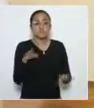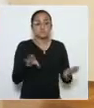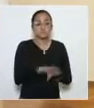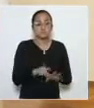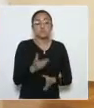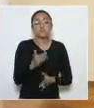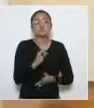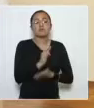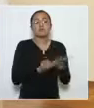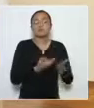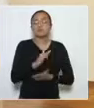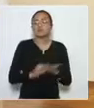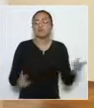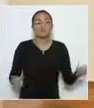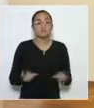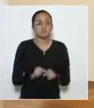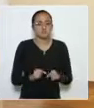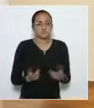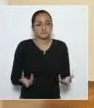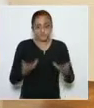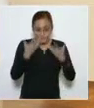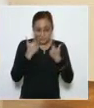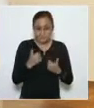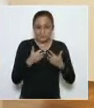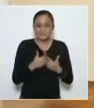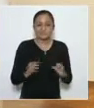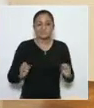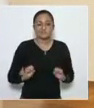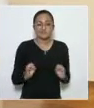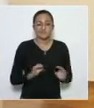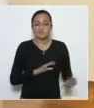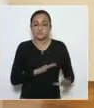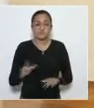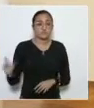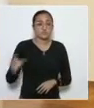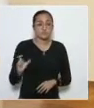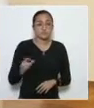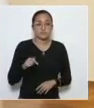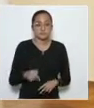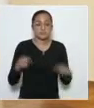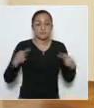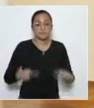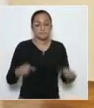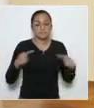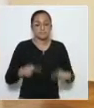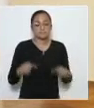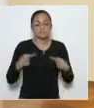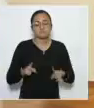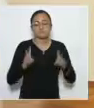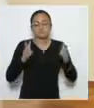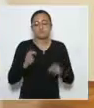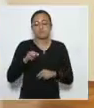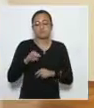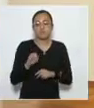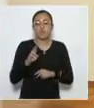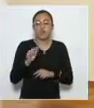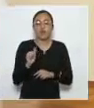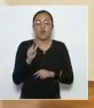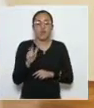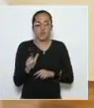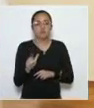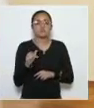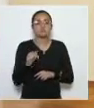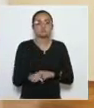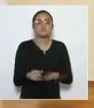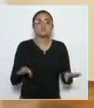de facturas. Cuando se forma una persona moral que no tiene